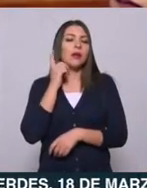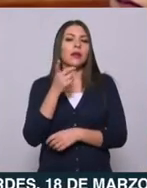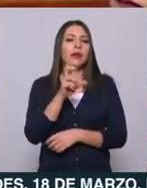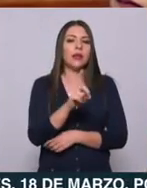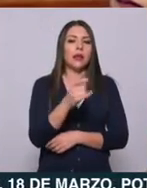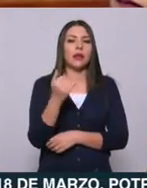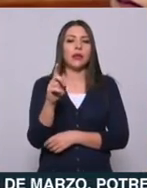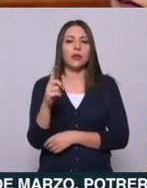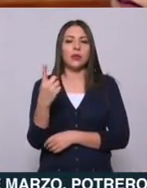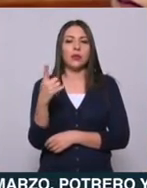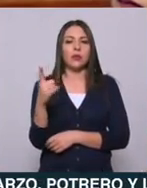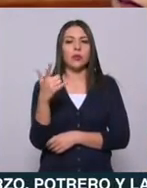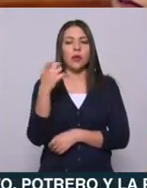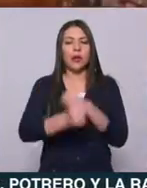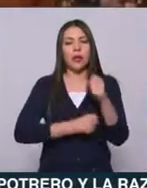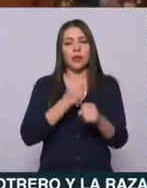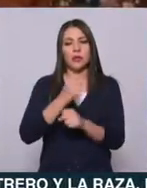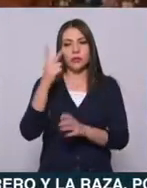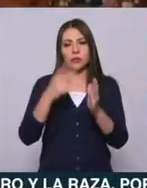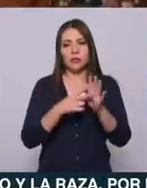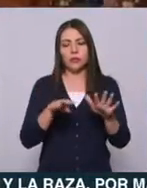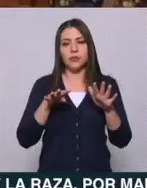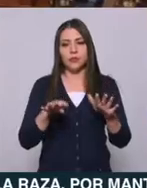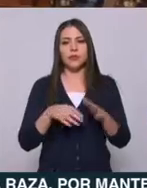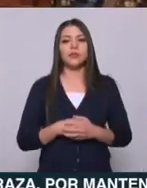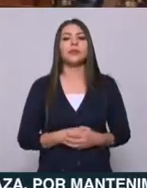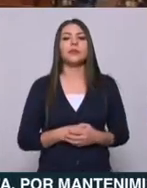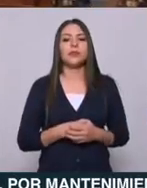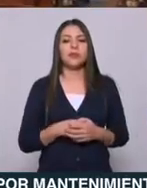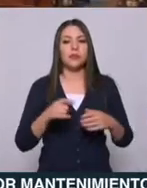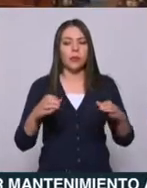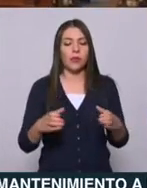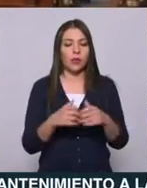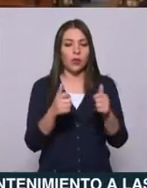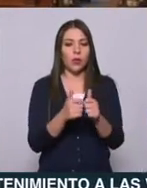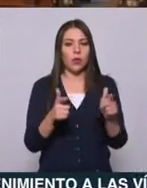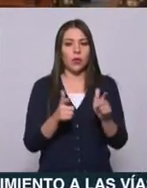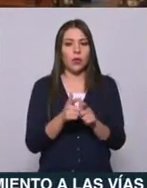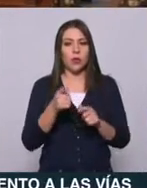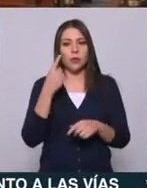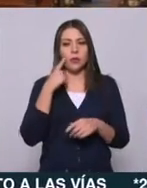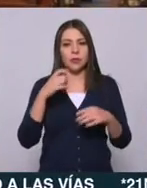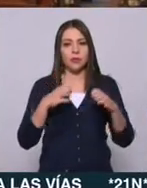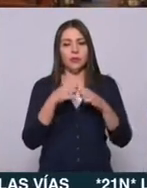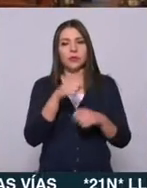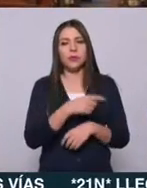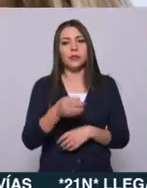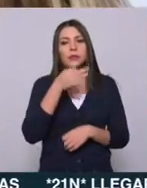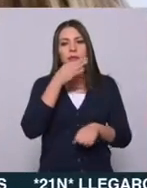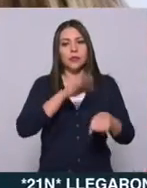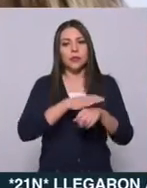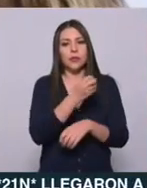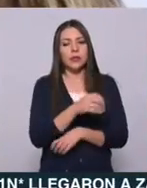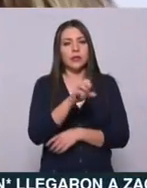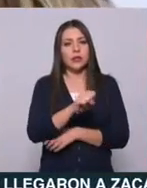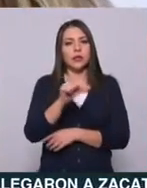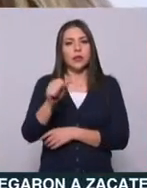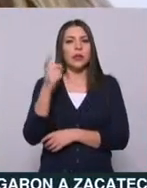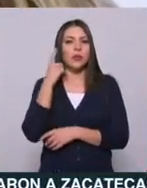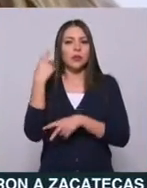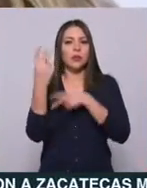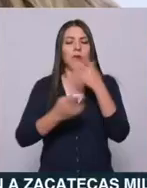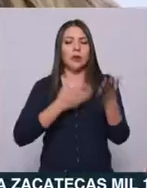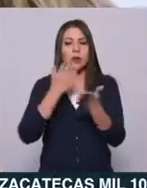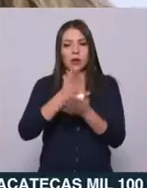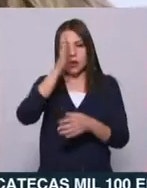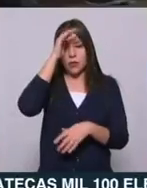y 31 de julio del 2019. La Comisión Permanente es el órgano facultado para citar a los 66 diputados a que asistan en las fechas indicadas